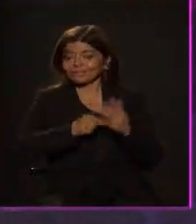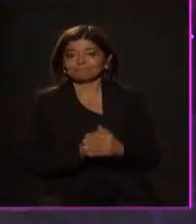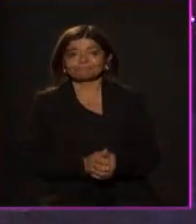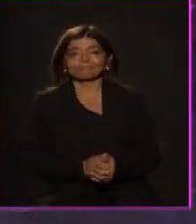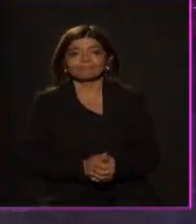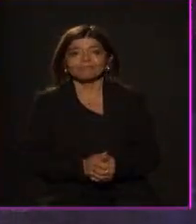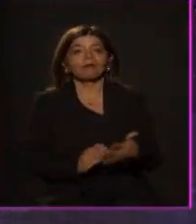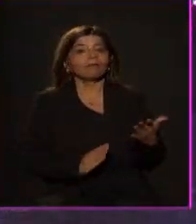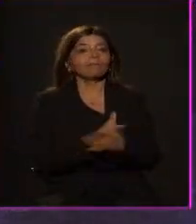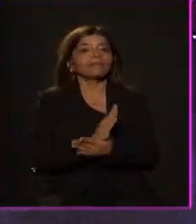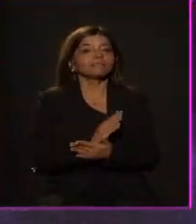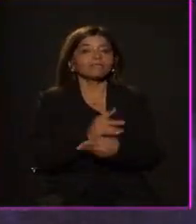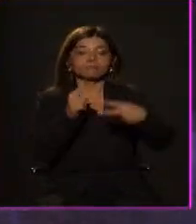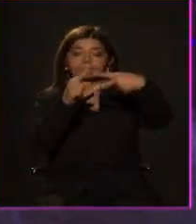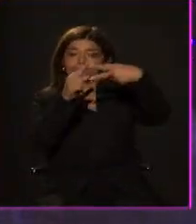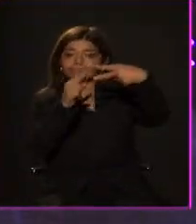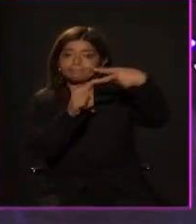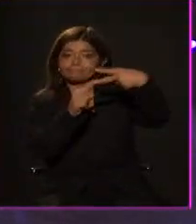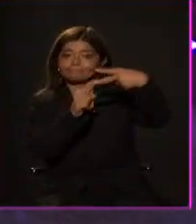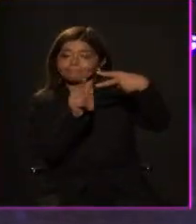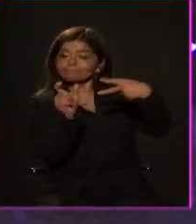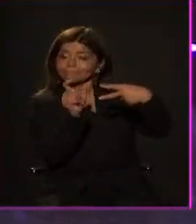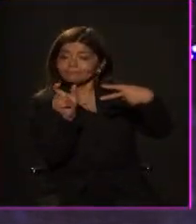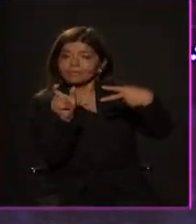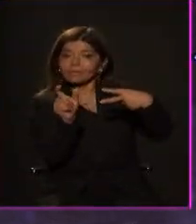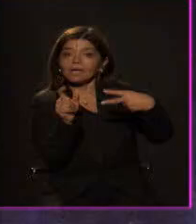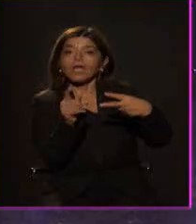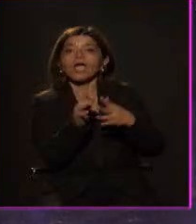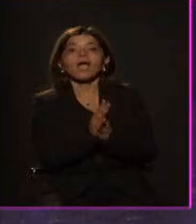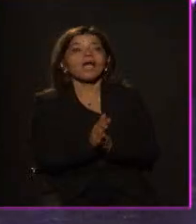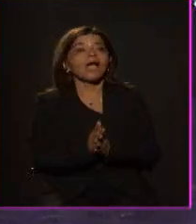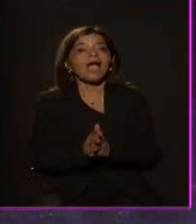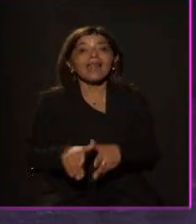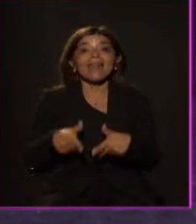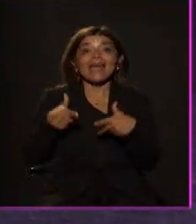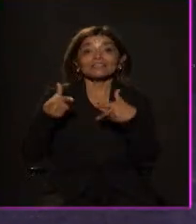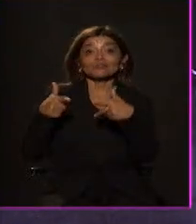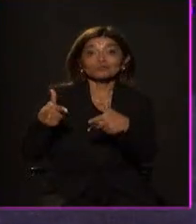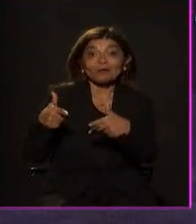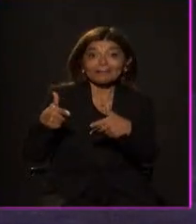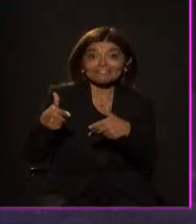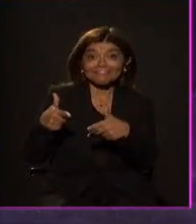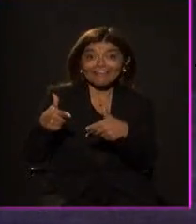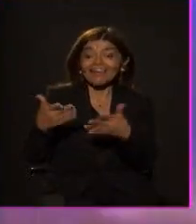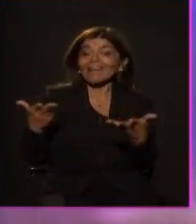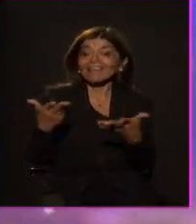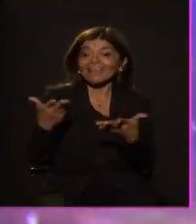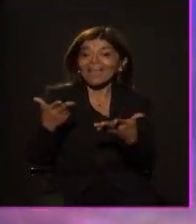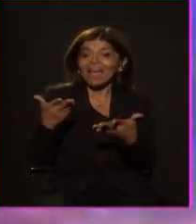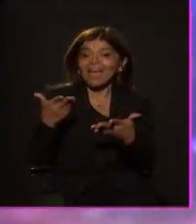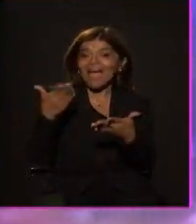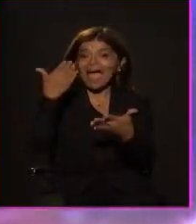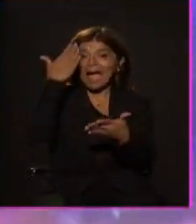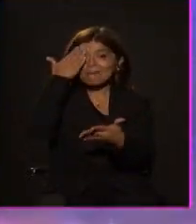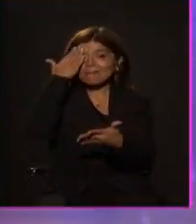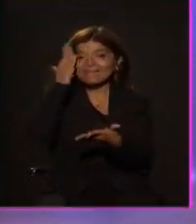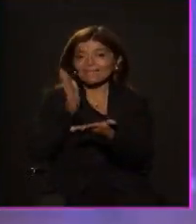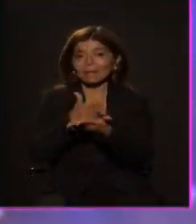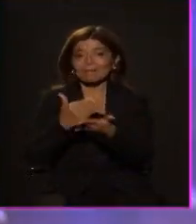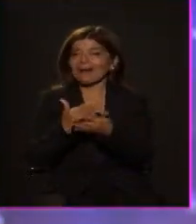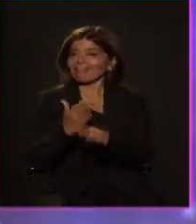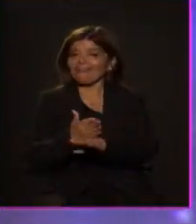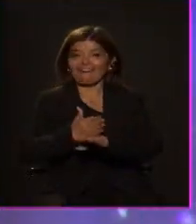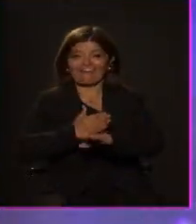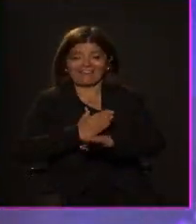Entonces, voy a partir con estas dos citas. La primera es: la suerte favorece a la mente preparada. Esto es conocido, básicamente